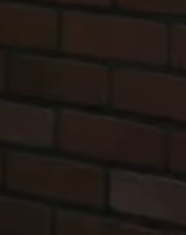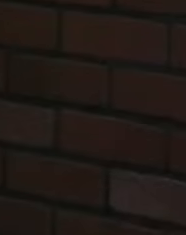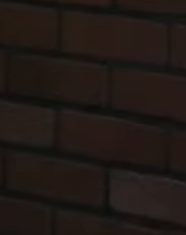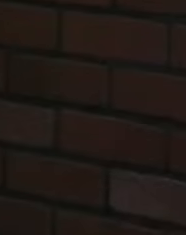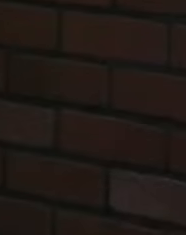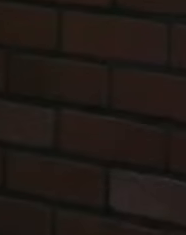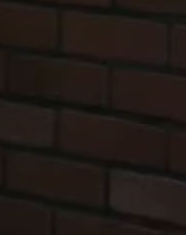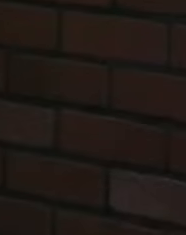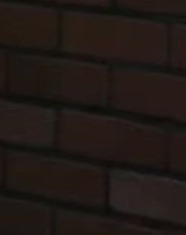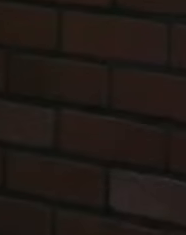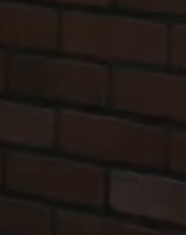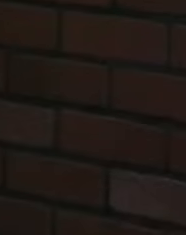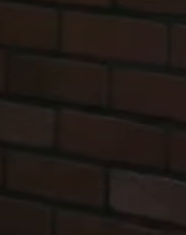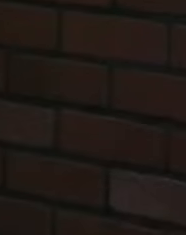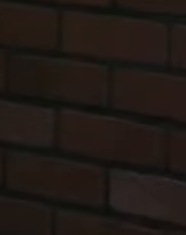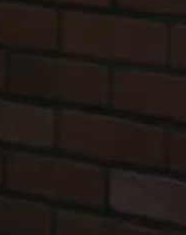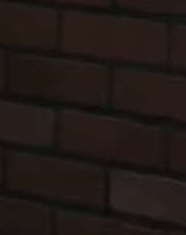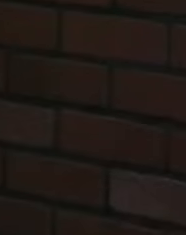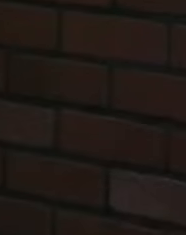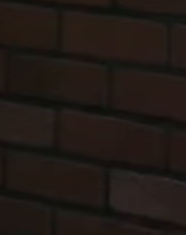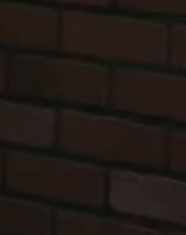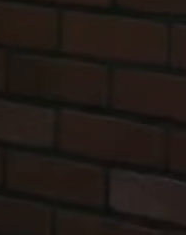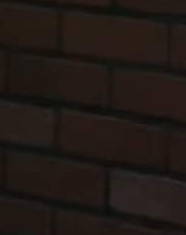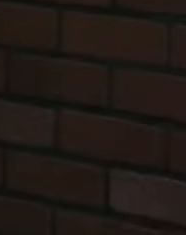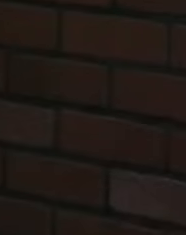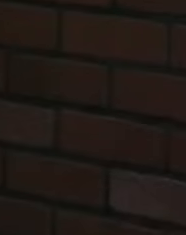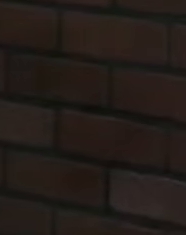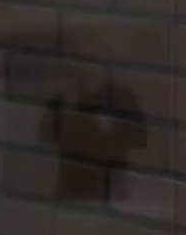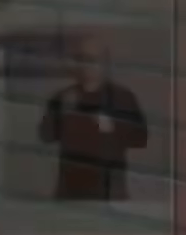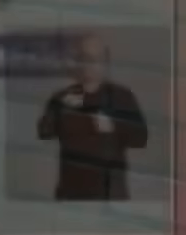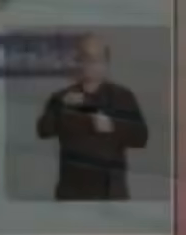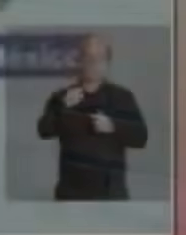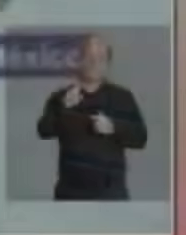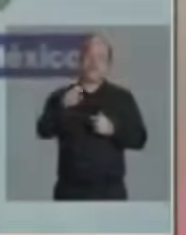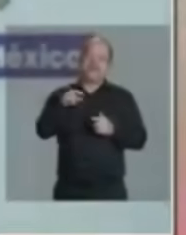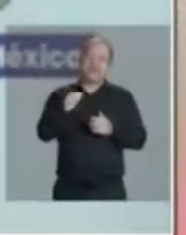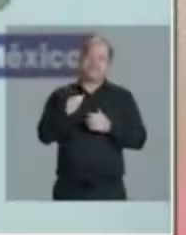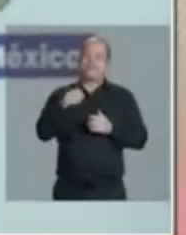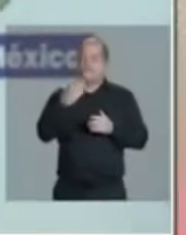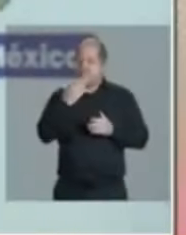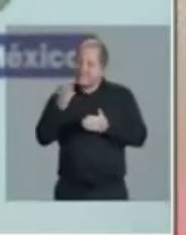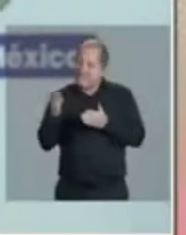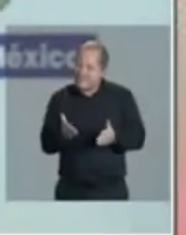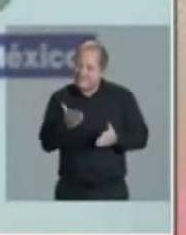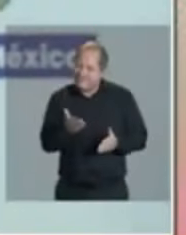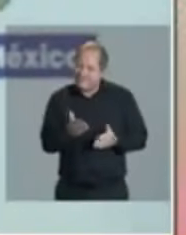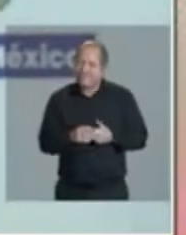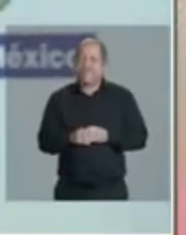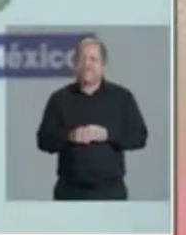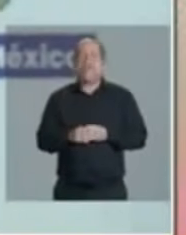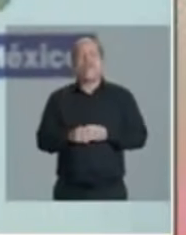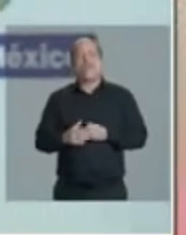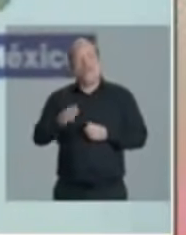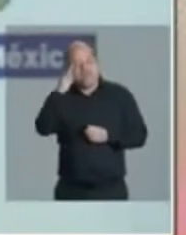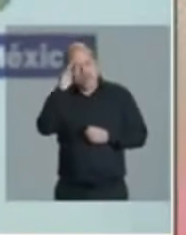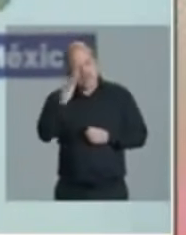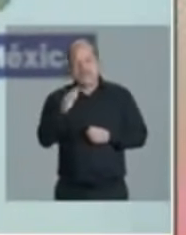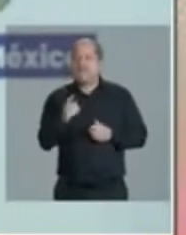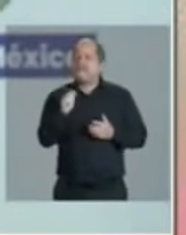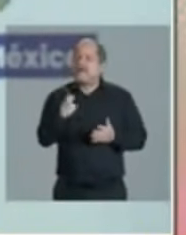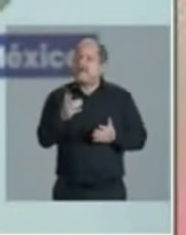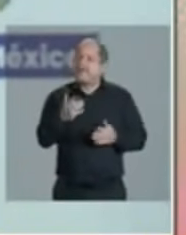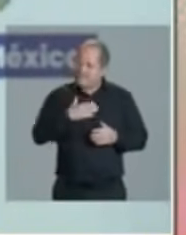Churubusco y con fallas técnicas el segundo encuentro en donde las dos candidatas y el candidato abordaron temas como crecimiento